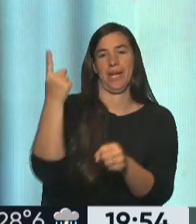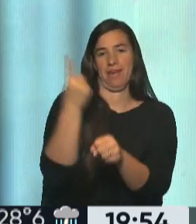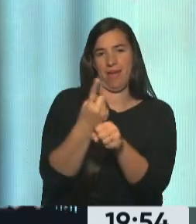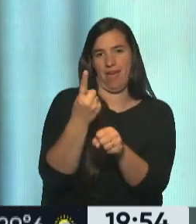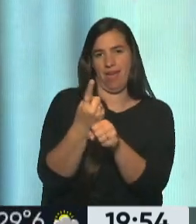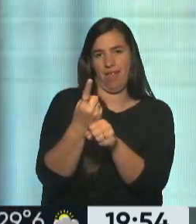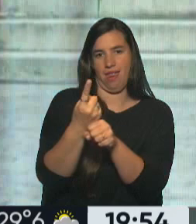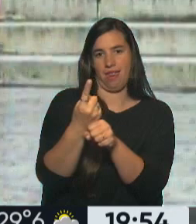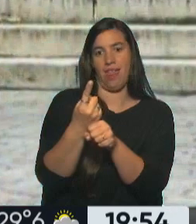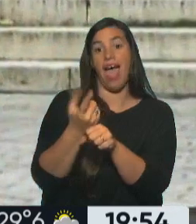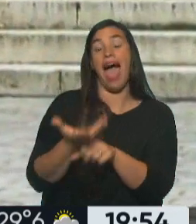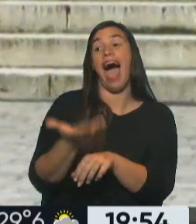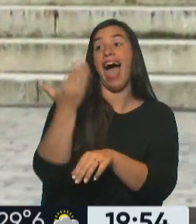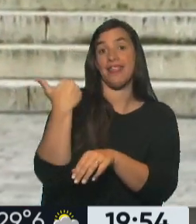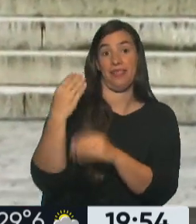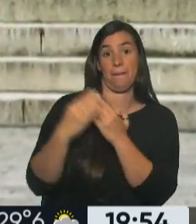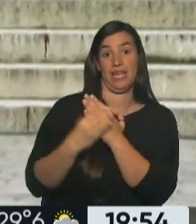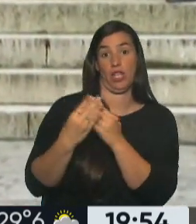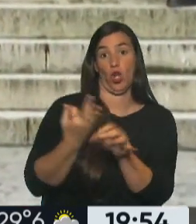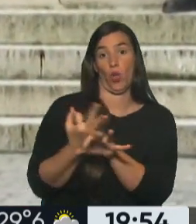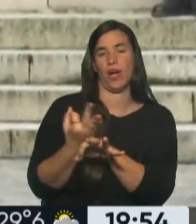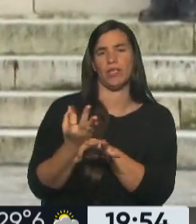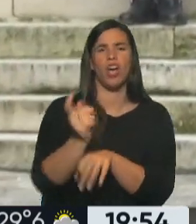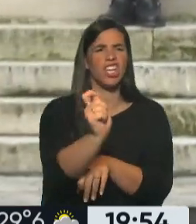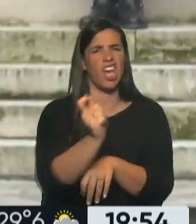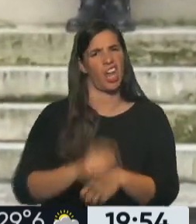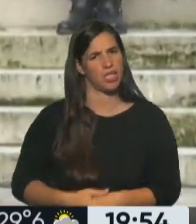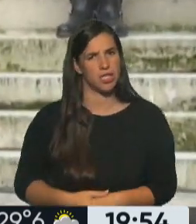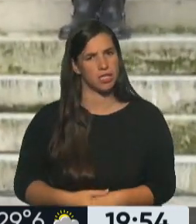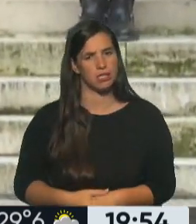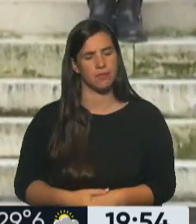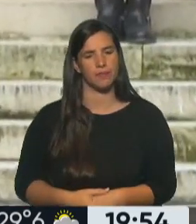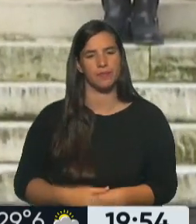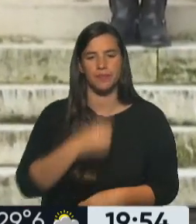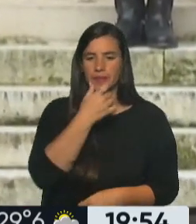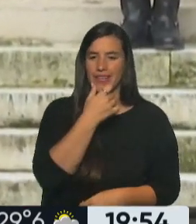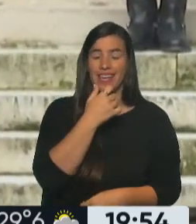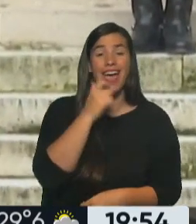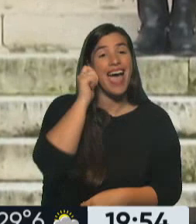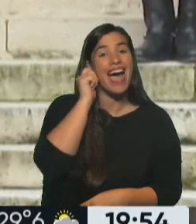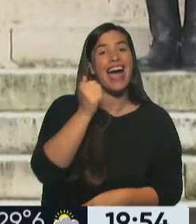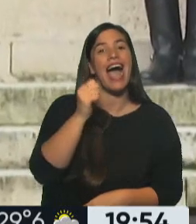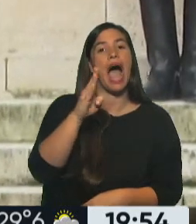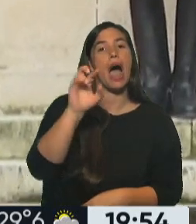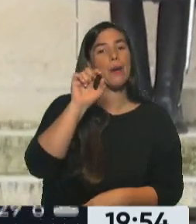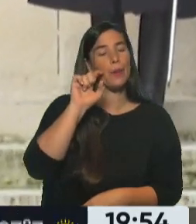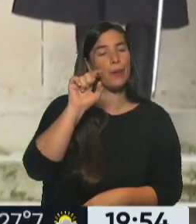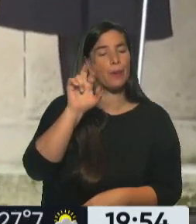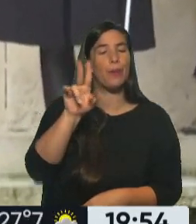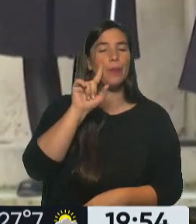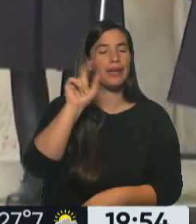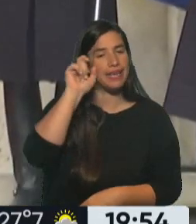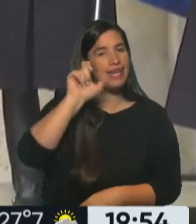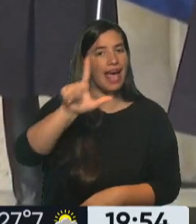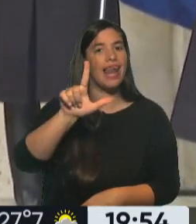Pero antes era ministro de Educación. ¿Quién es, Leticia? Sí, estamos hablando de Gabriel Attal, el primer ministro